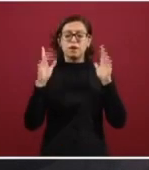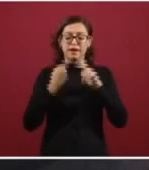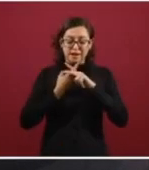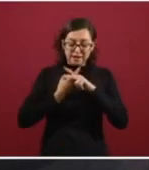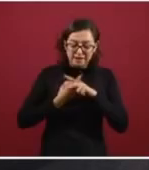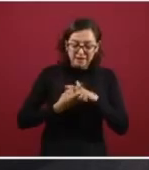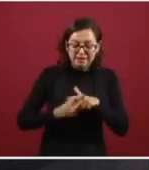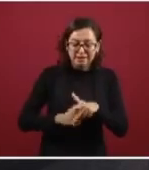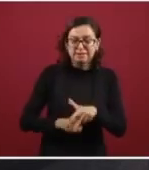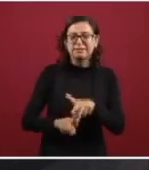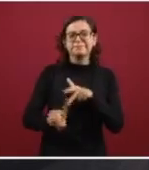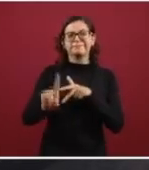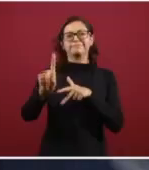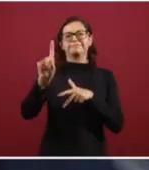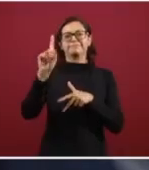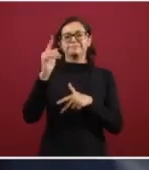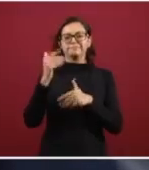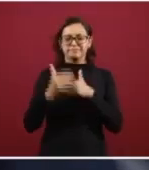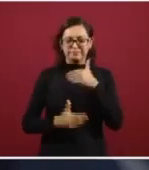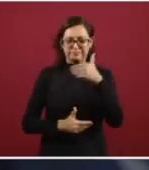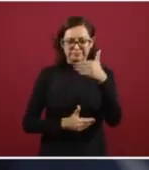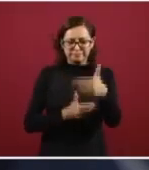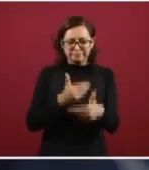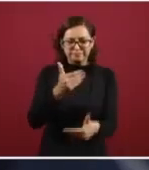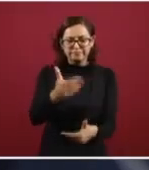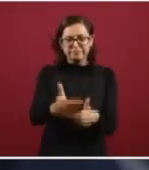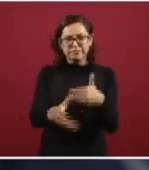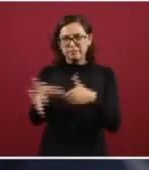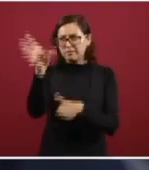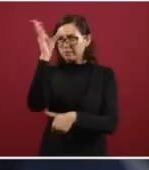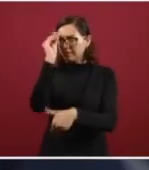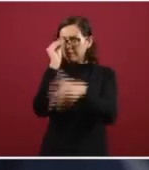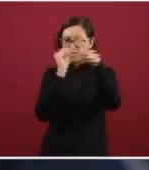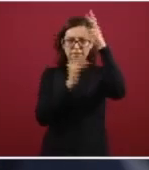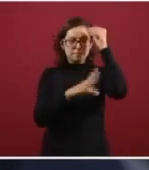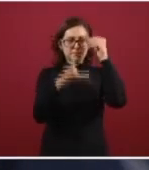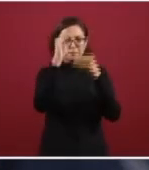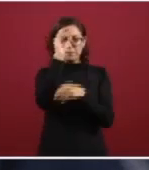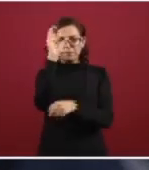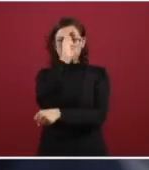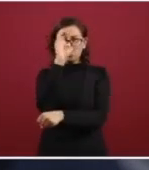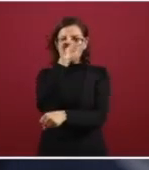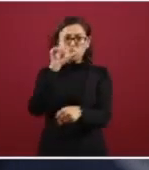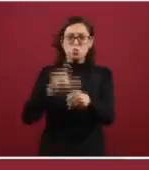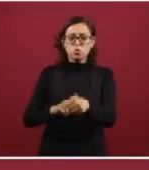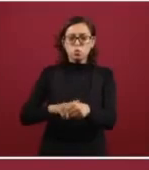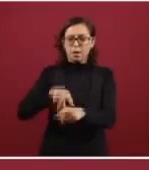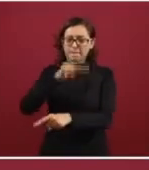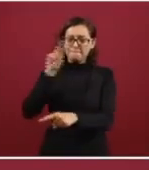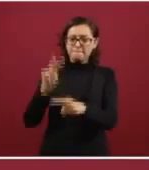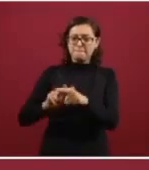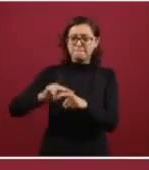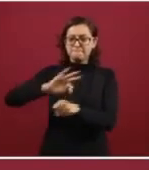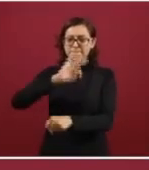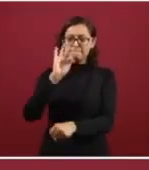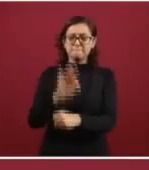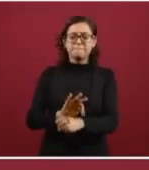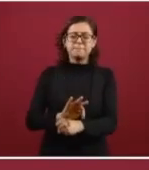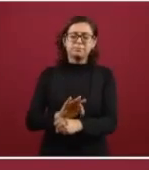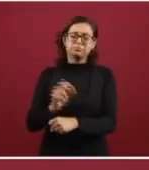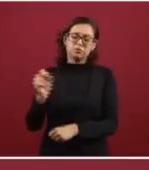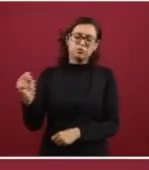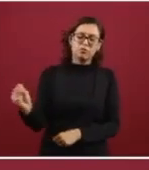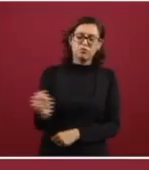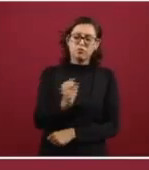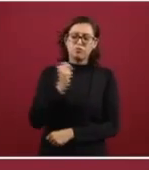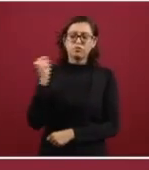la construcción de una cultura de la protección civil que afortunadamente